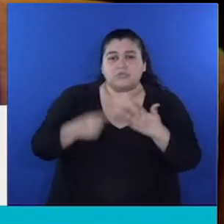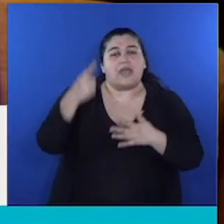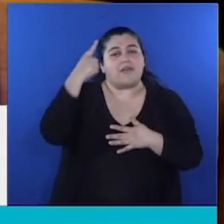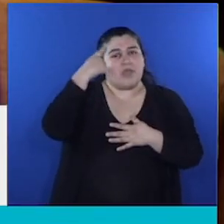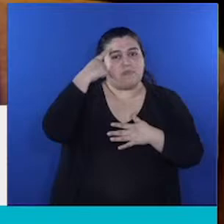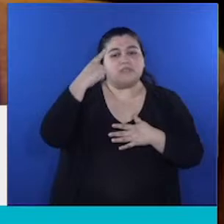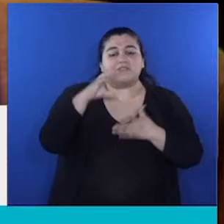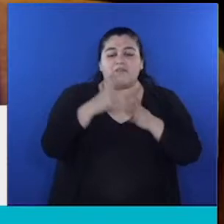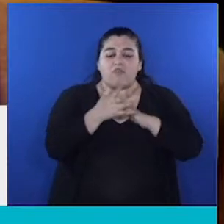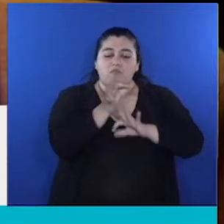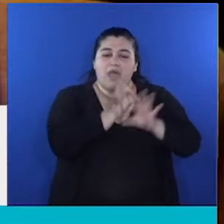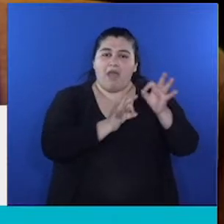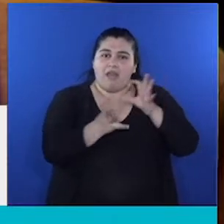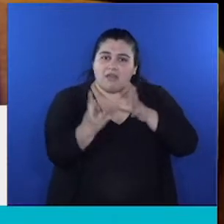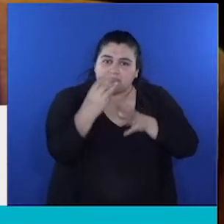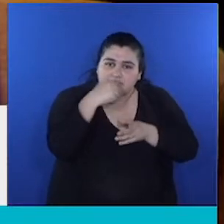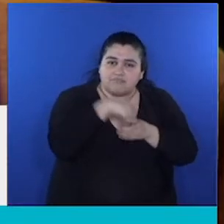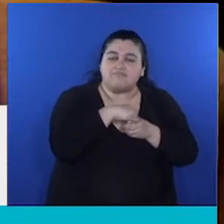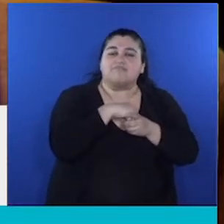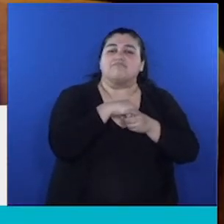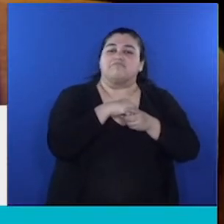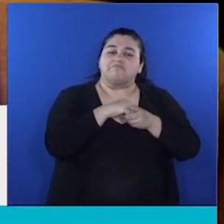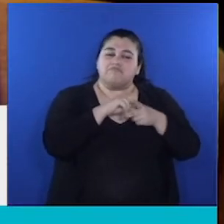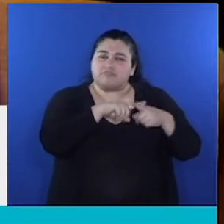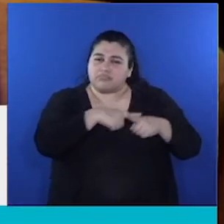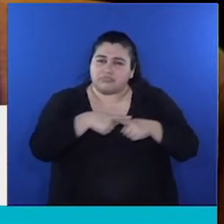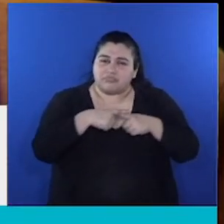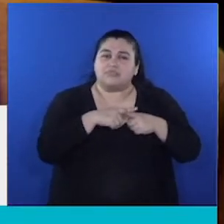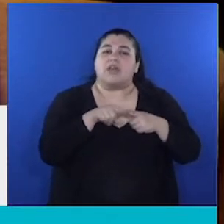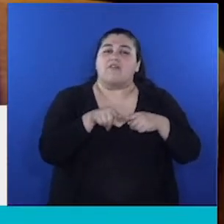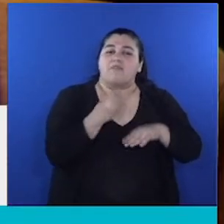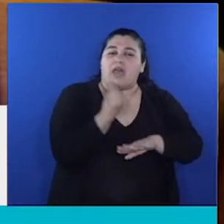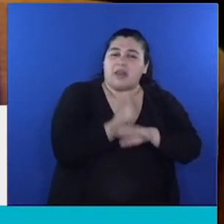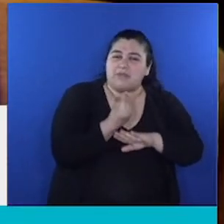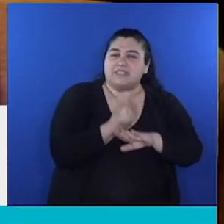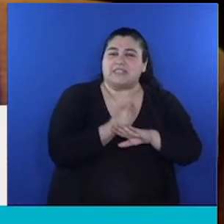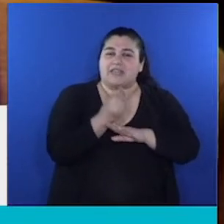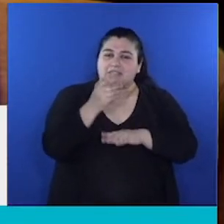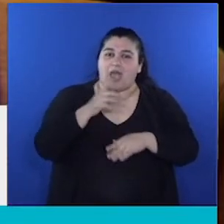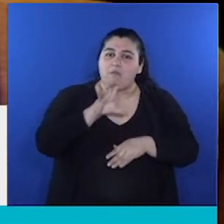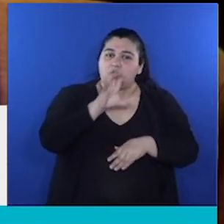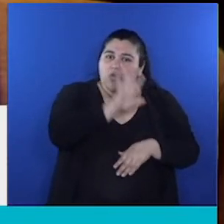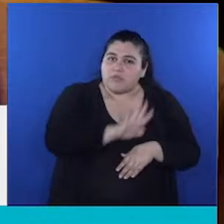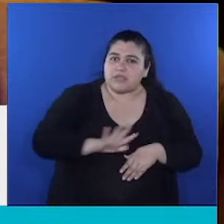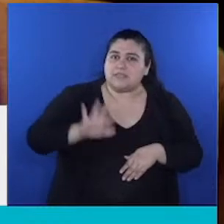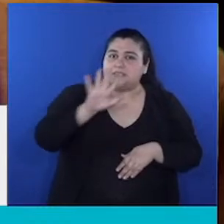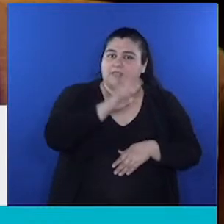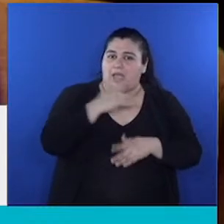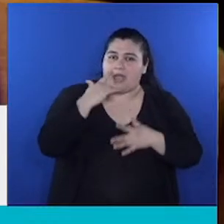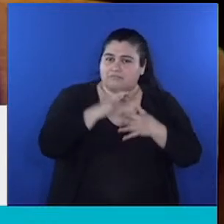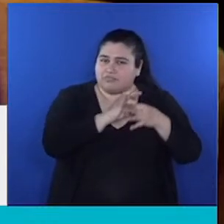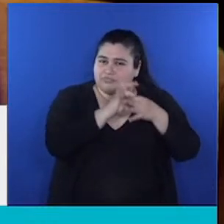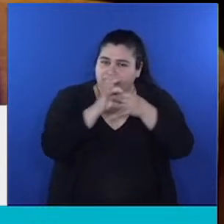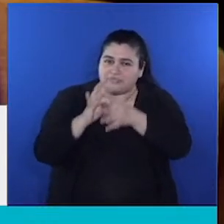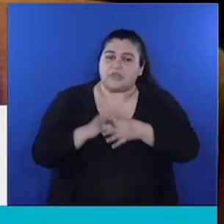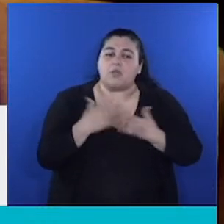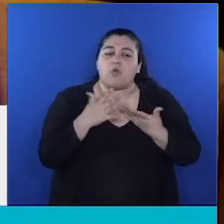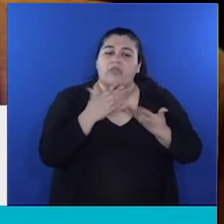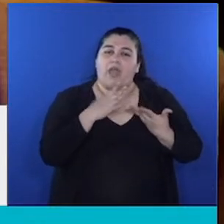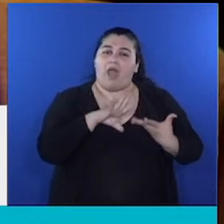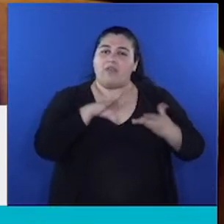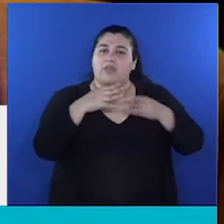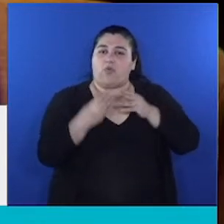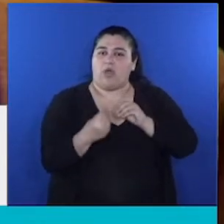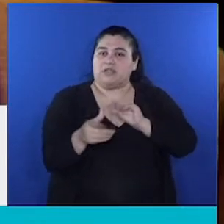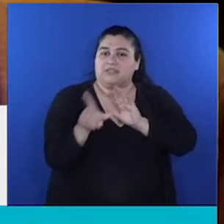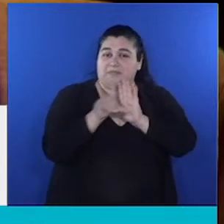ley que viene a representar o a interpelar a la provincia a poder adecuarse a la normativa